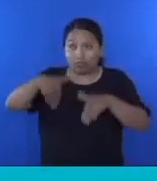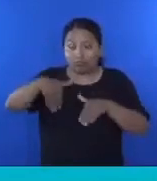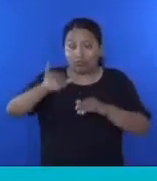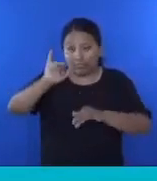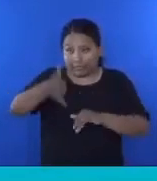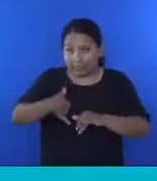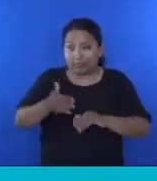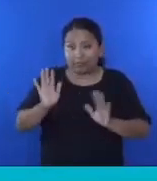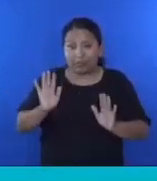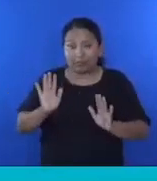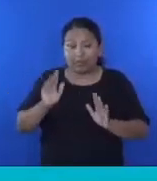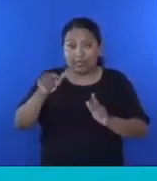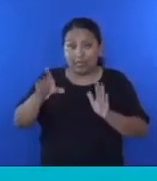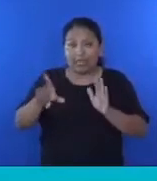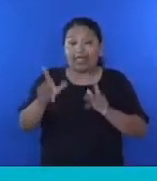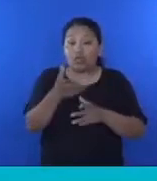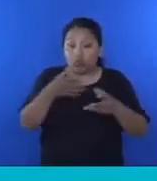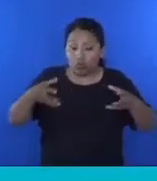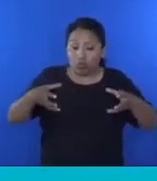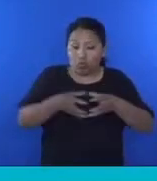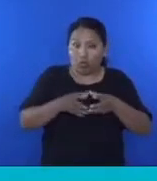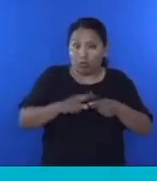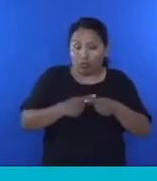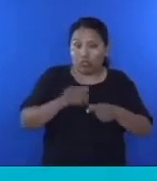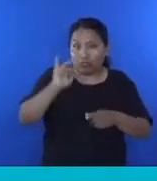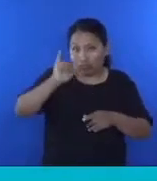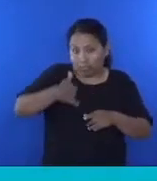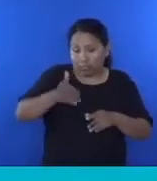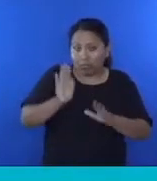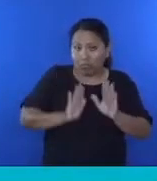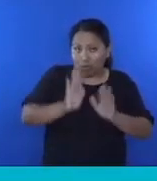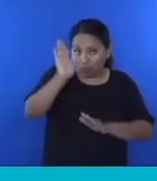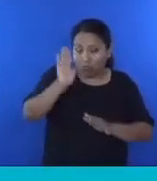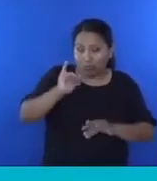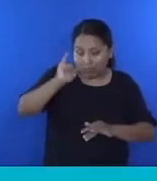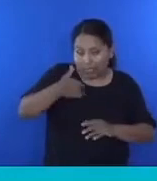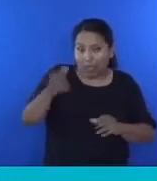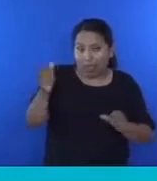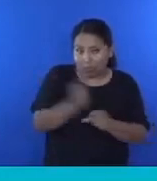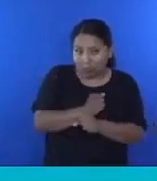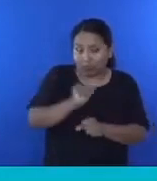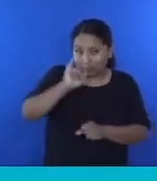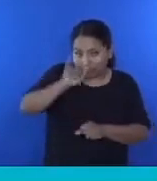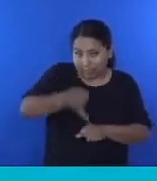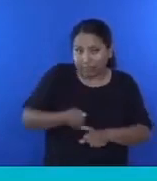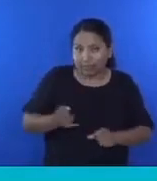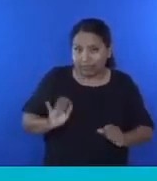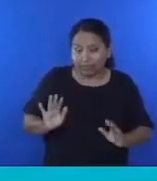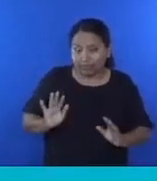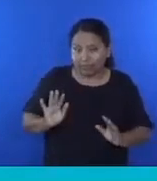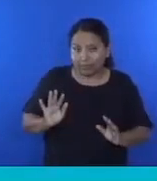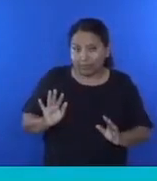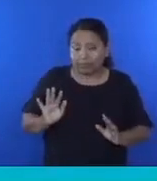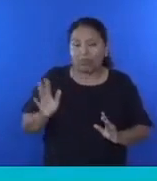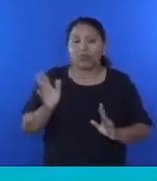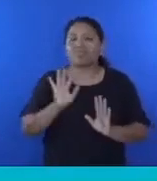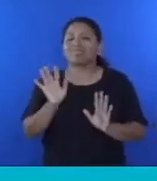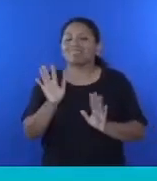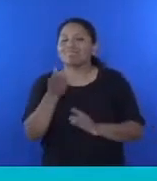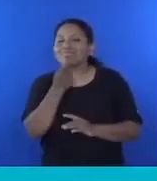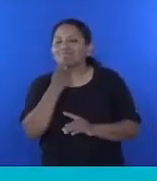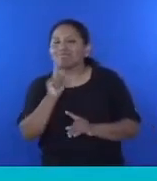una aclaración, nuestro bloque votó esa ley, la votó afirmativamente, porque tampoco nos